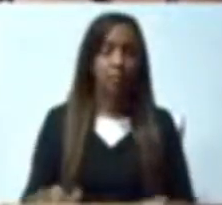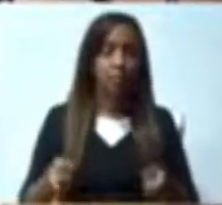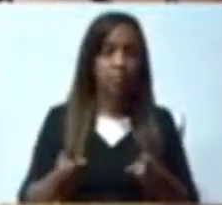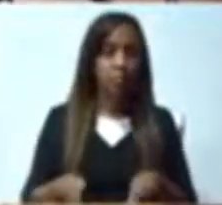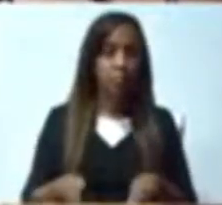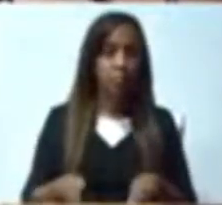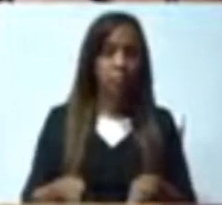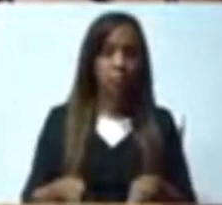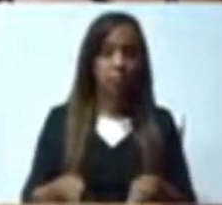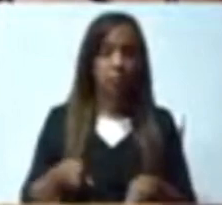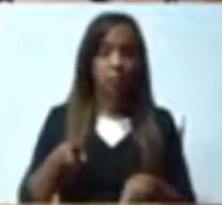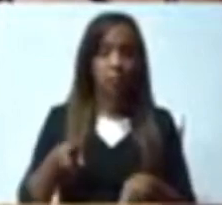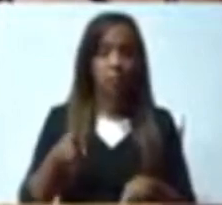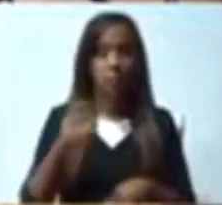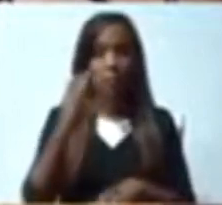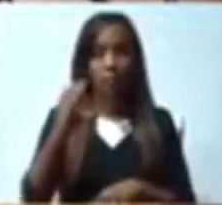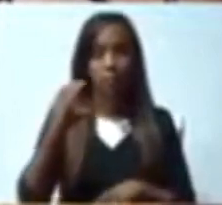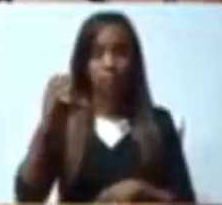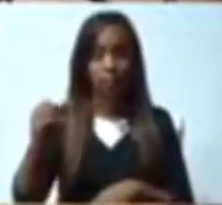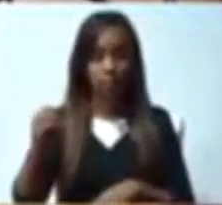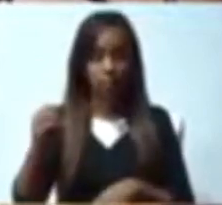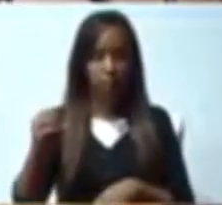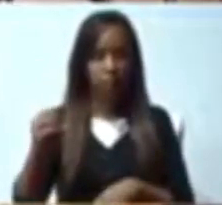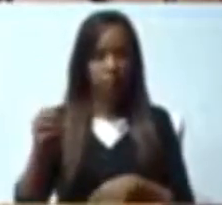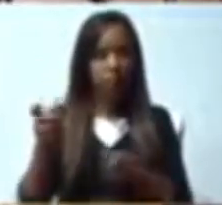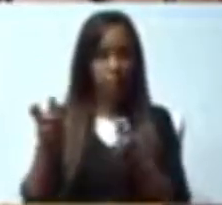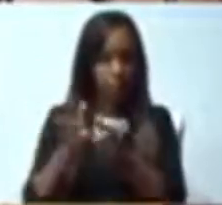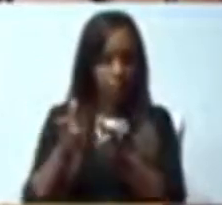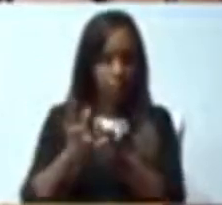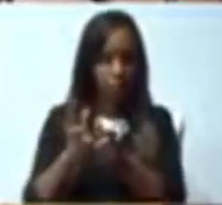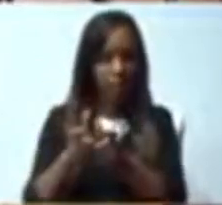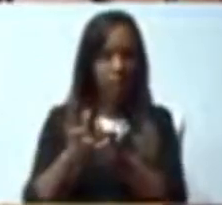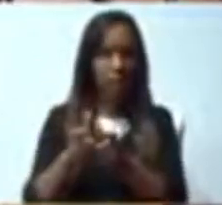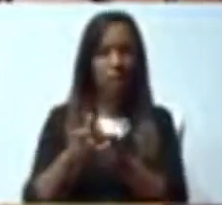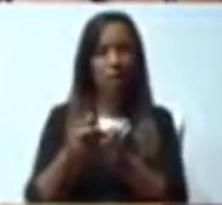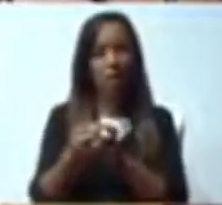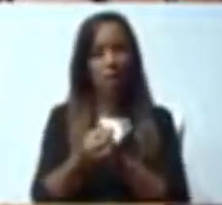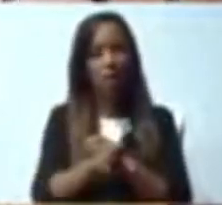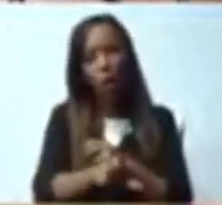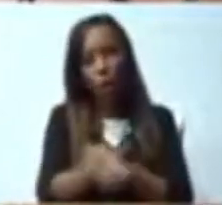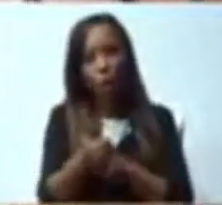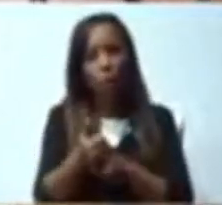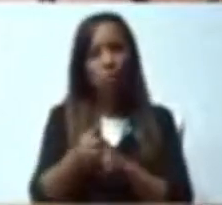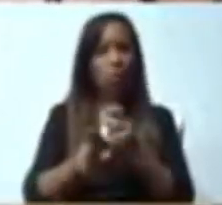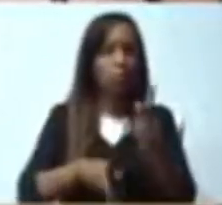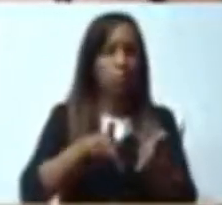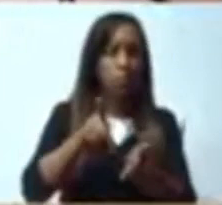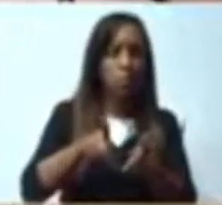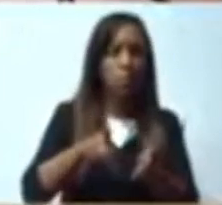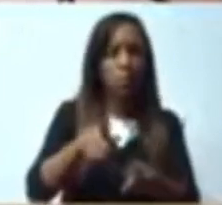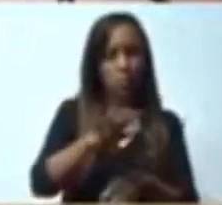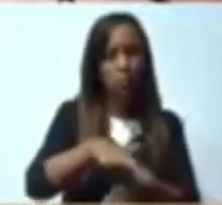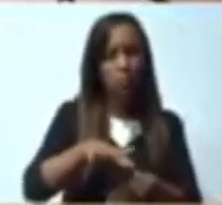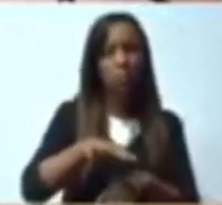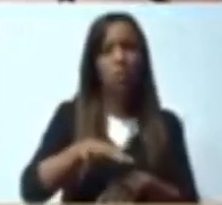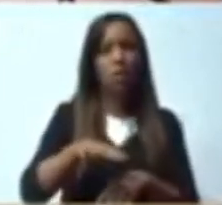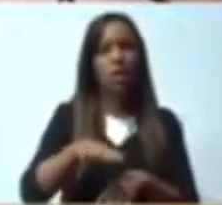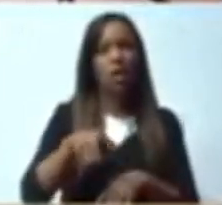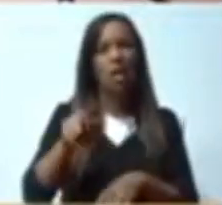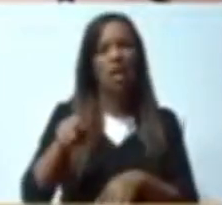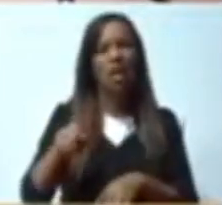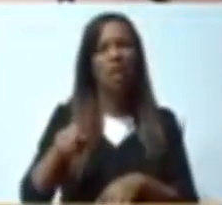protestaron y el gobierno reculó, echó hacia atrás esas intenciones que tenía de hacer una